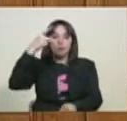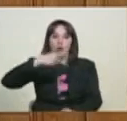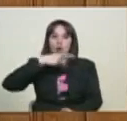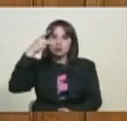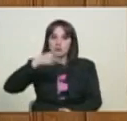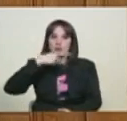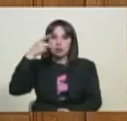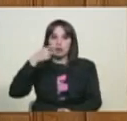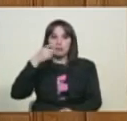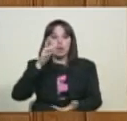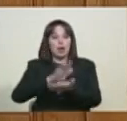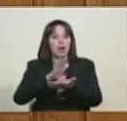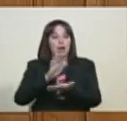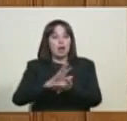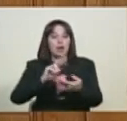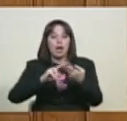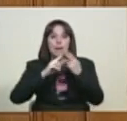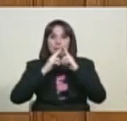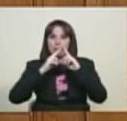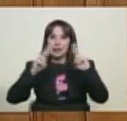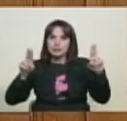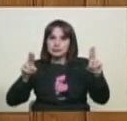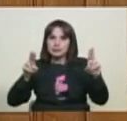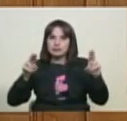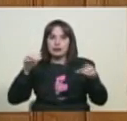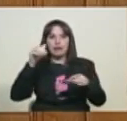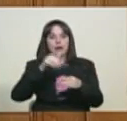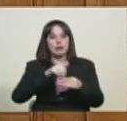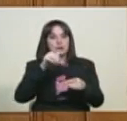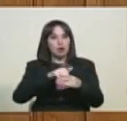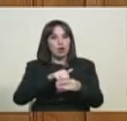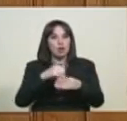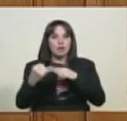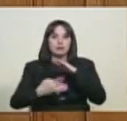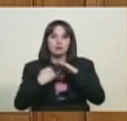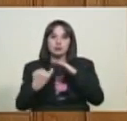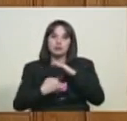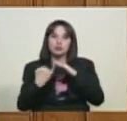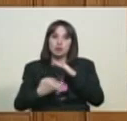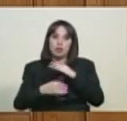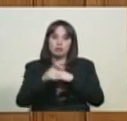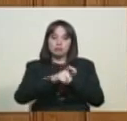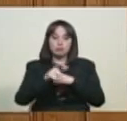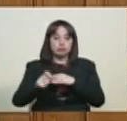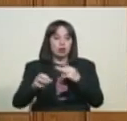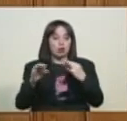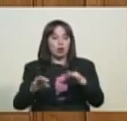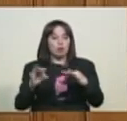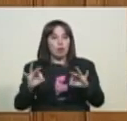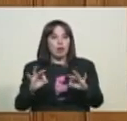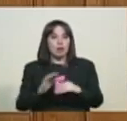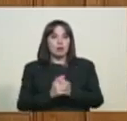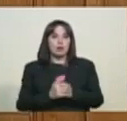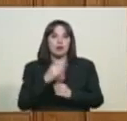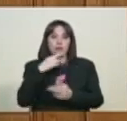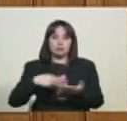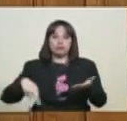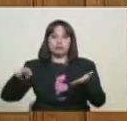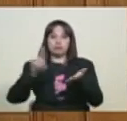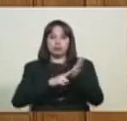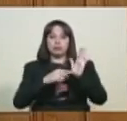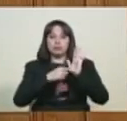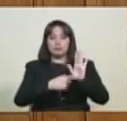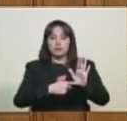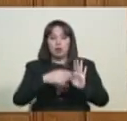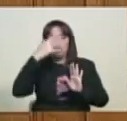por medios pacíficos, electorales, institucionales, civilizados. Yo la reivindico.